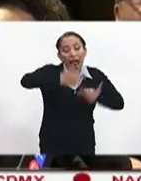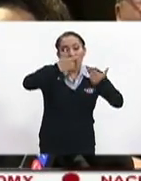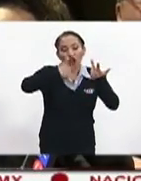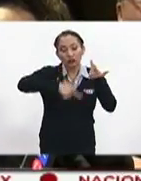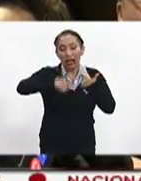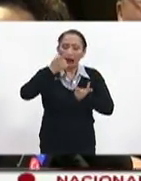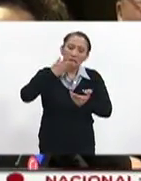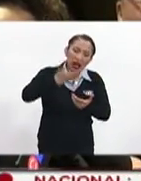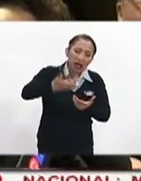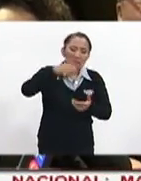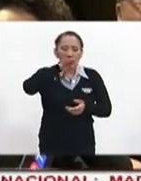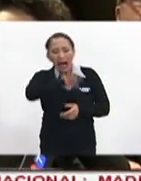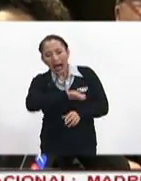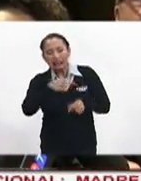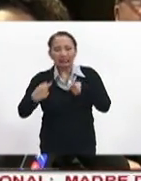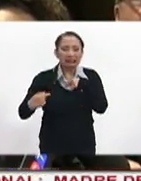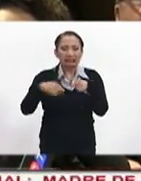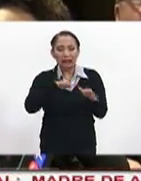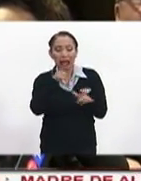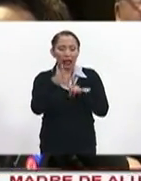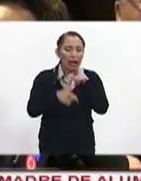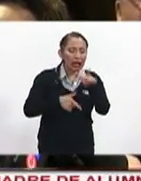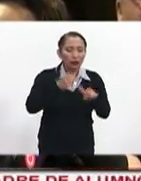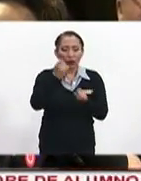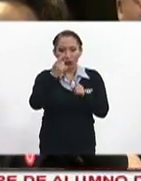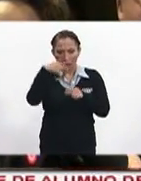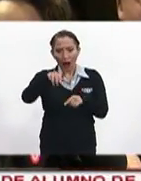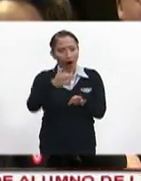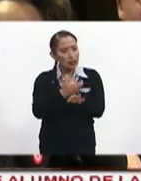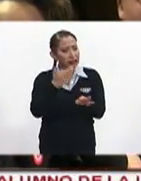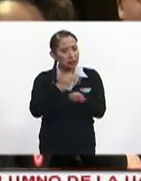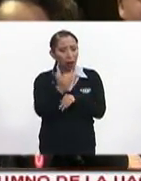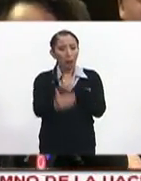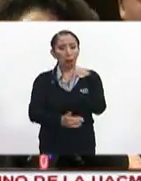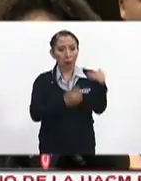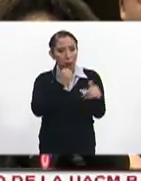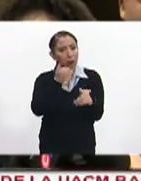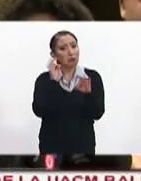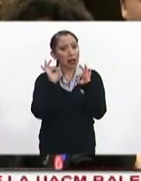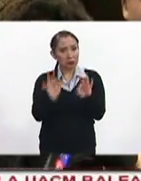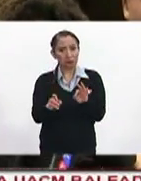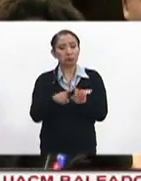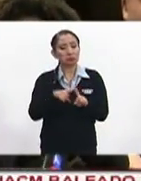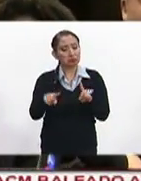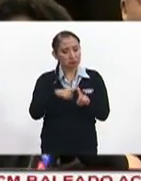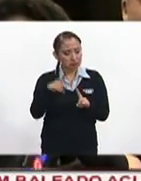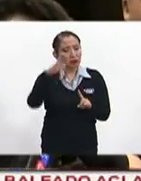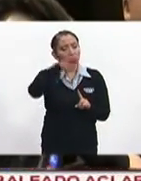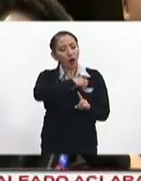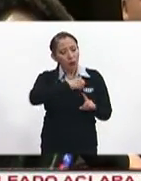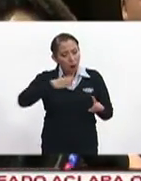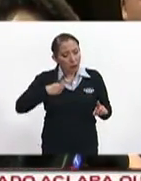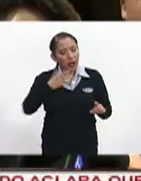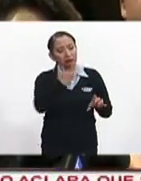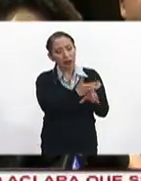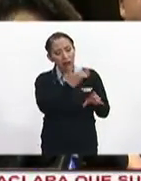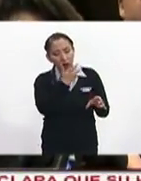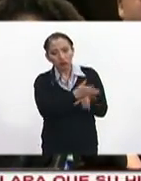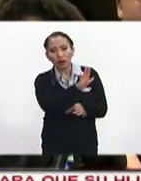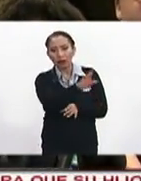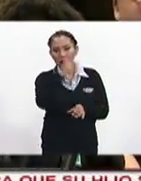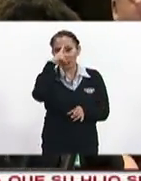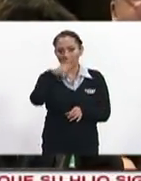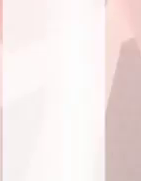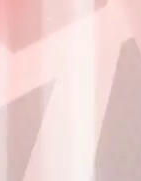hay momentos buenos y hay momentos más lentos, pero ahora estamos teniendo un momento muy productivo de compromiso con Estados Unidos